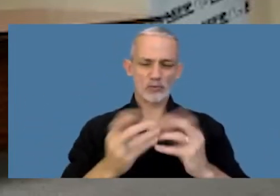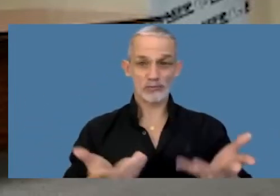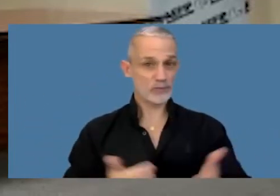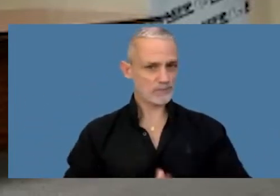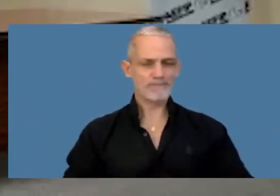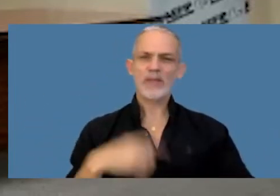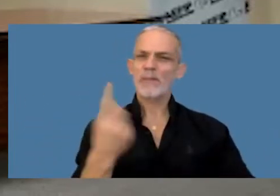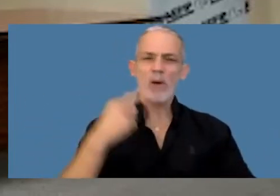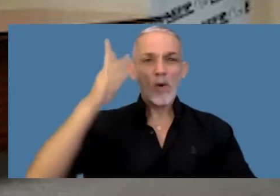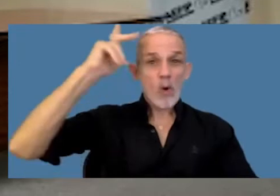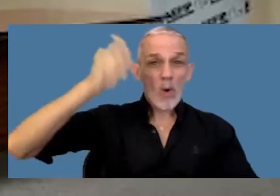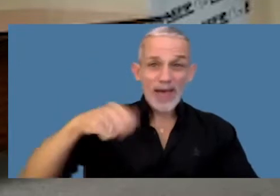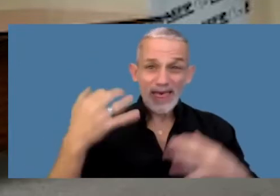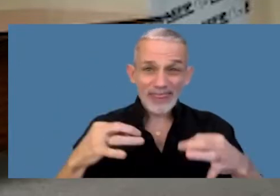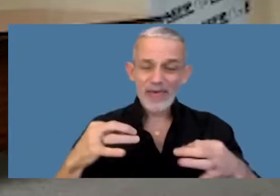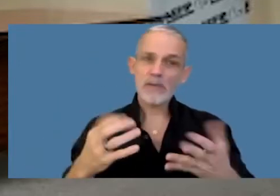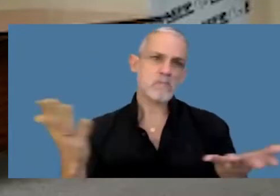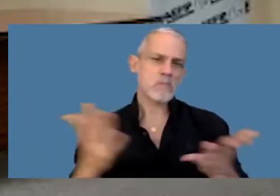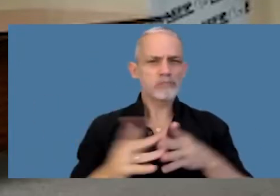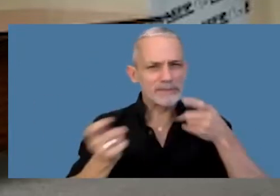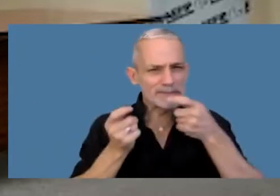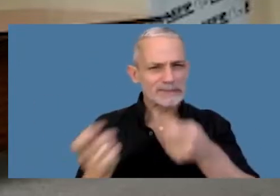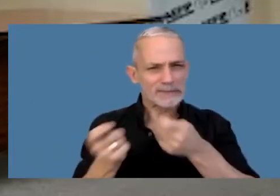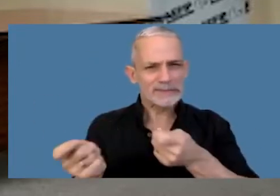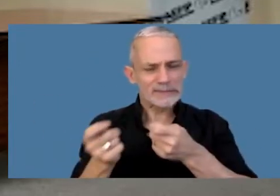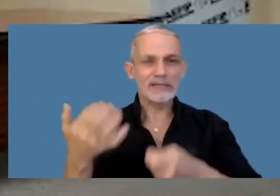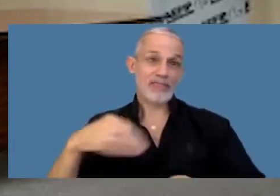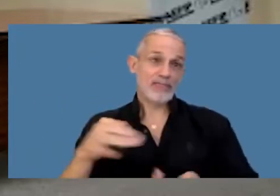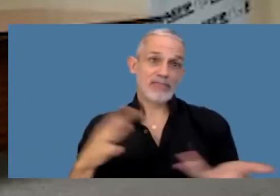lo hagan, hay que insistir. Esto de que tanto va el